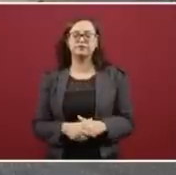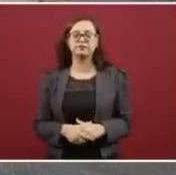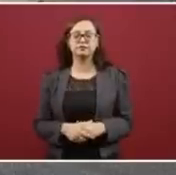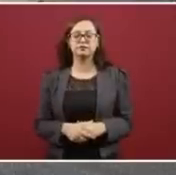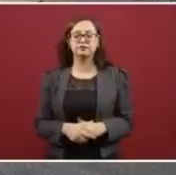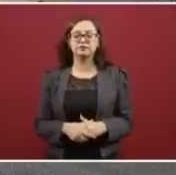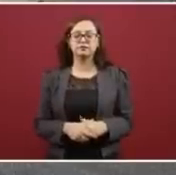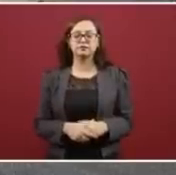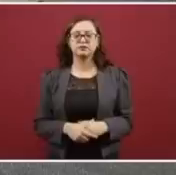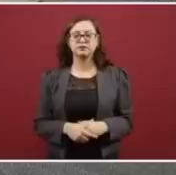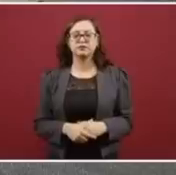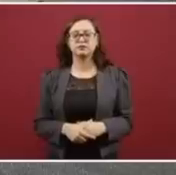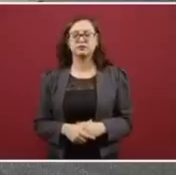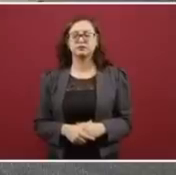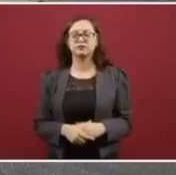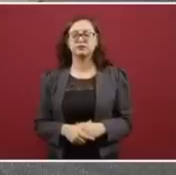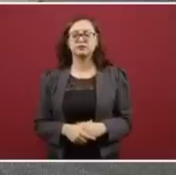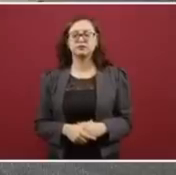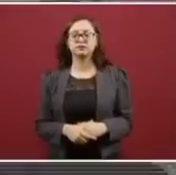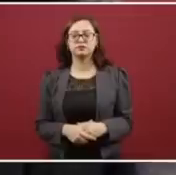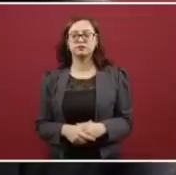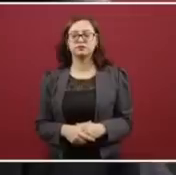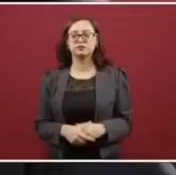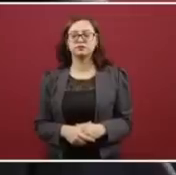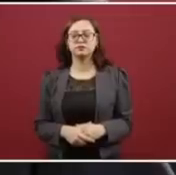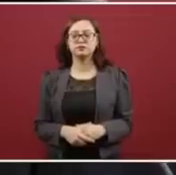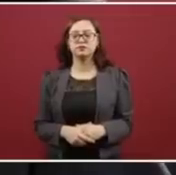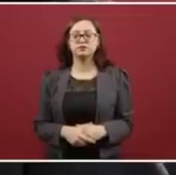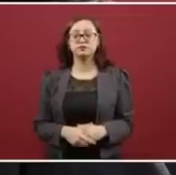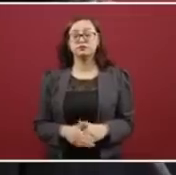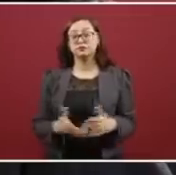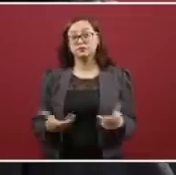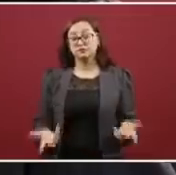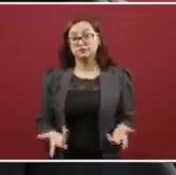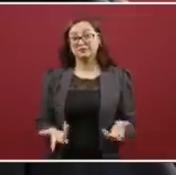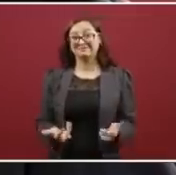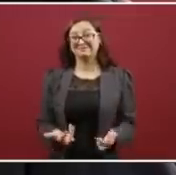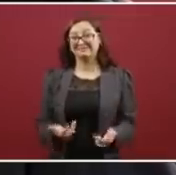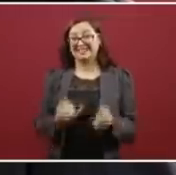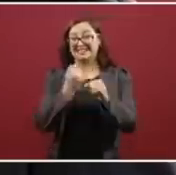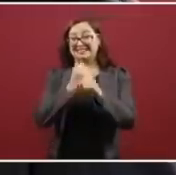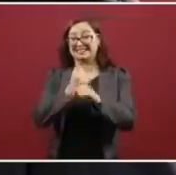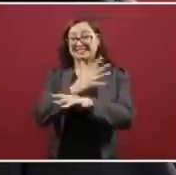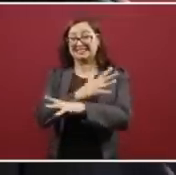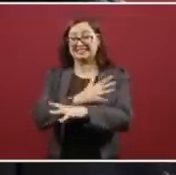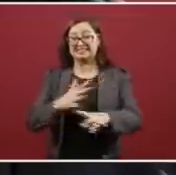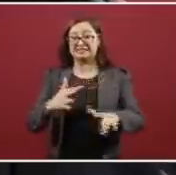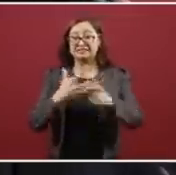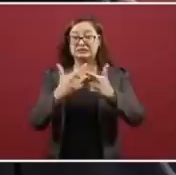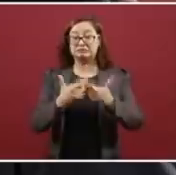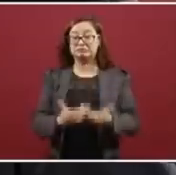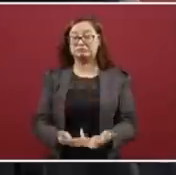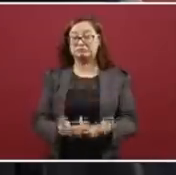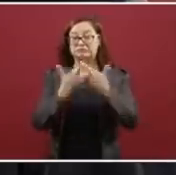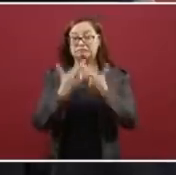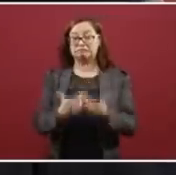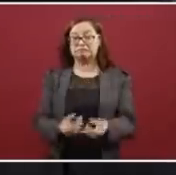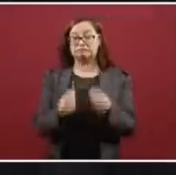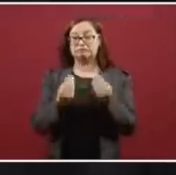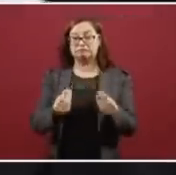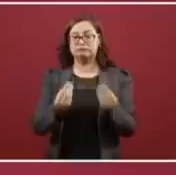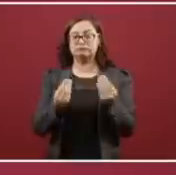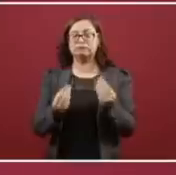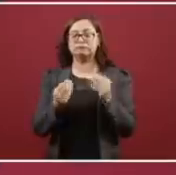mucha información la que se tiene acerca de las